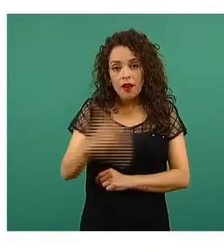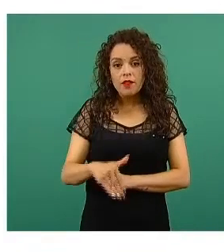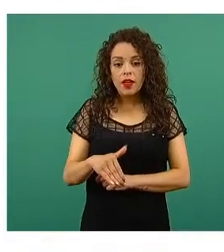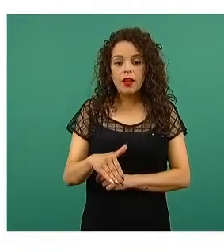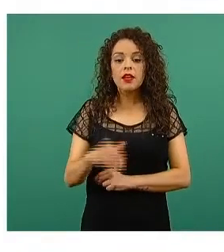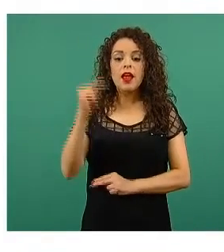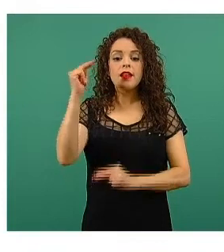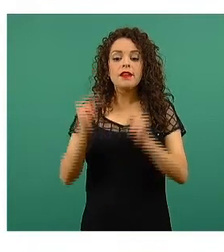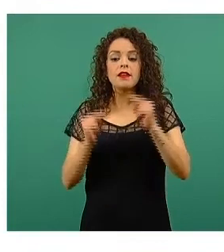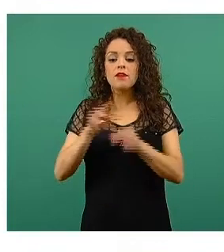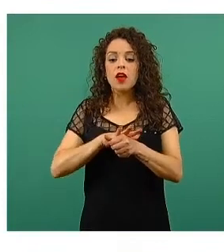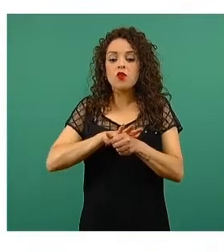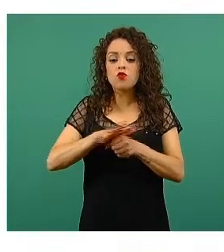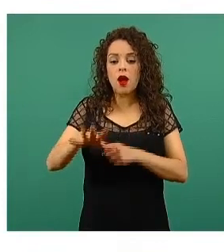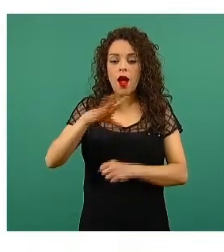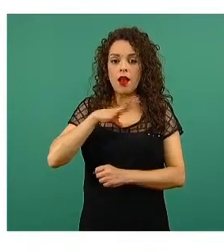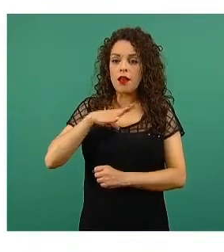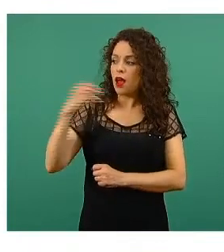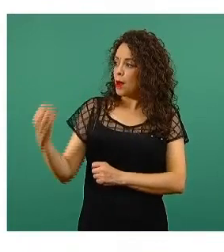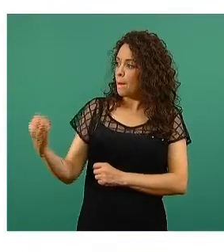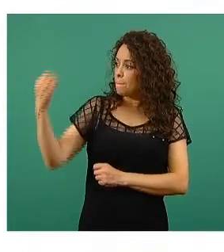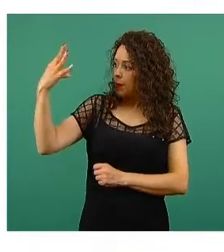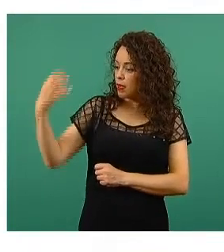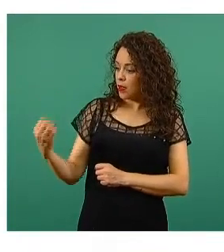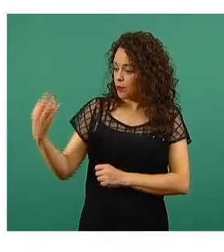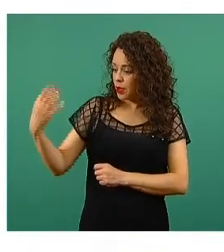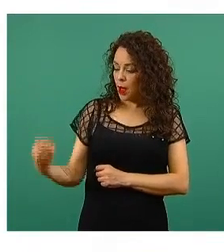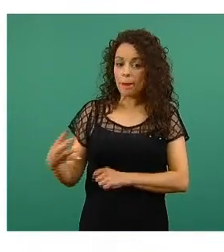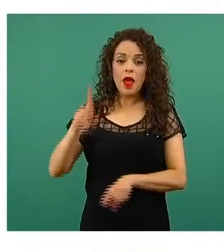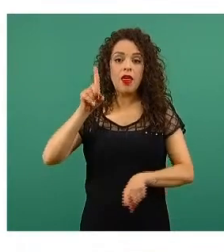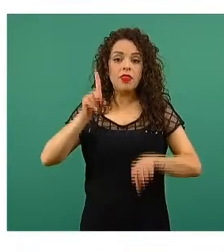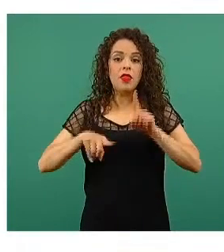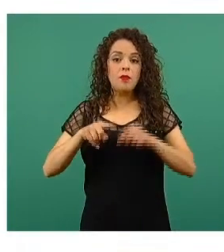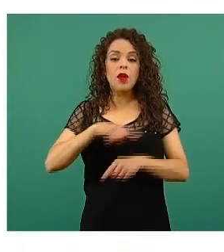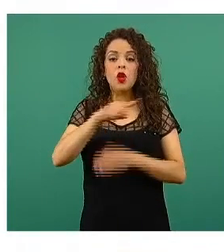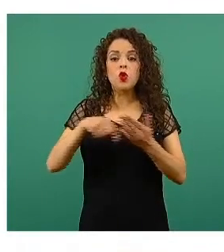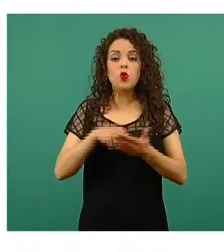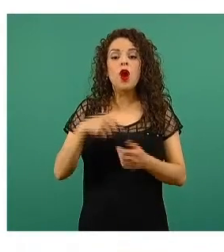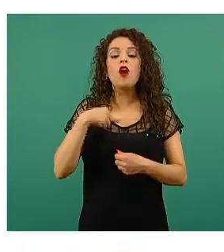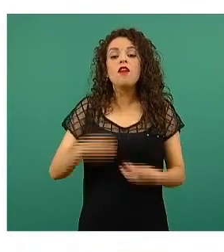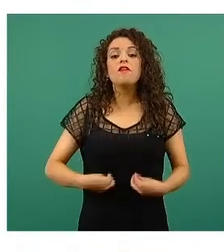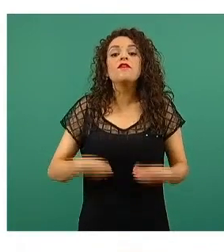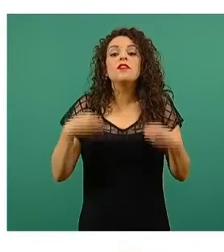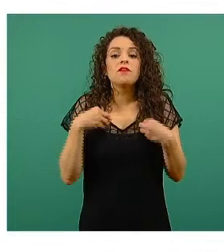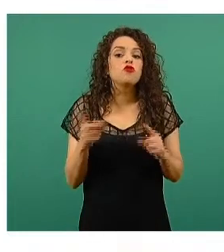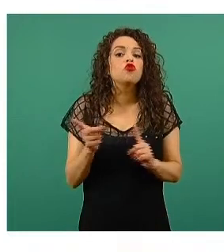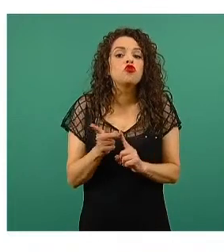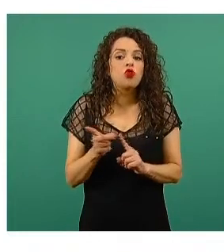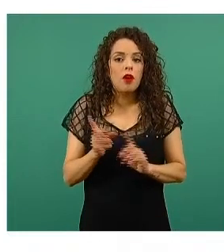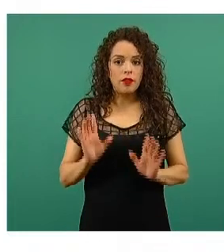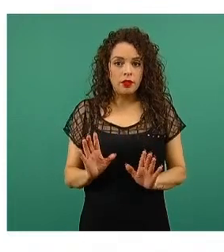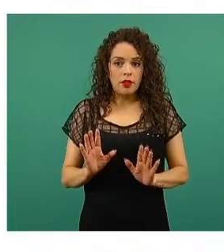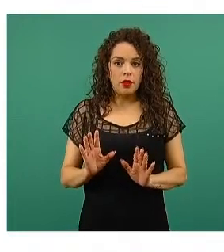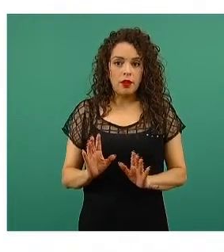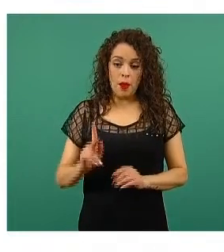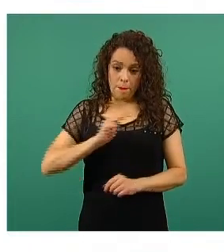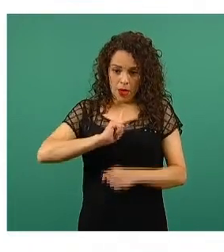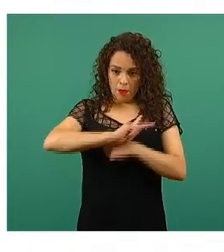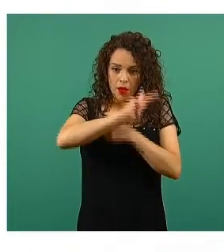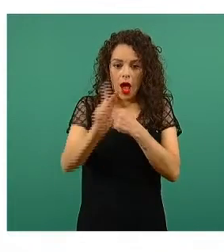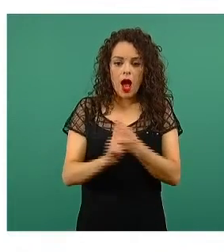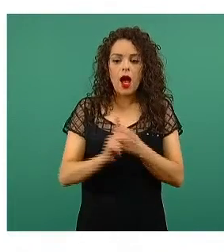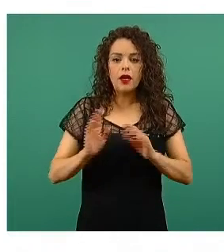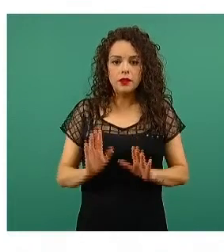qué nivel de riesgo me encuentro yo de acuerdo al estado en el que vivo en mi país,